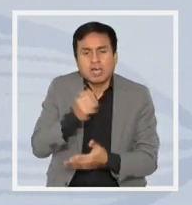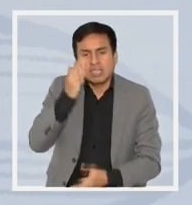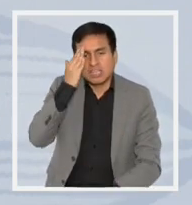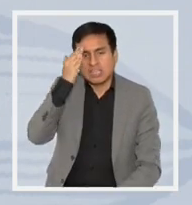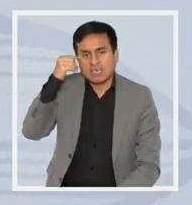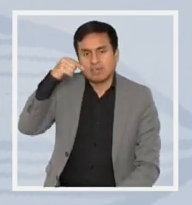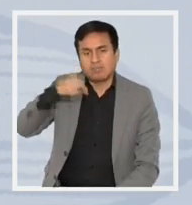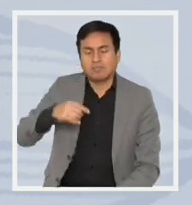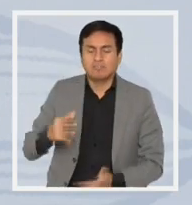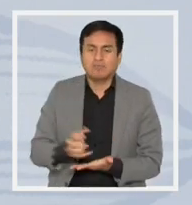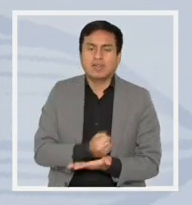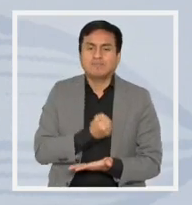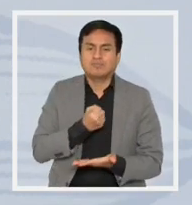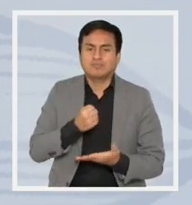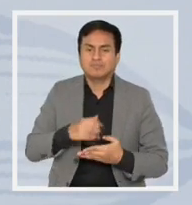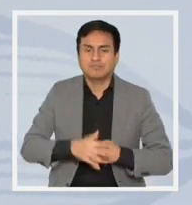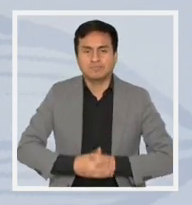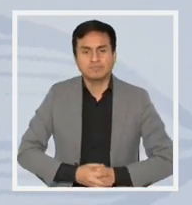hoy.